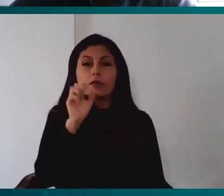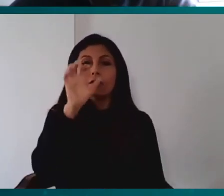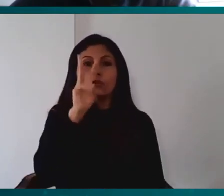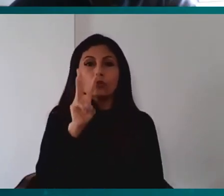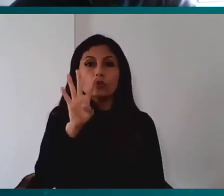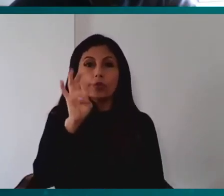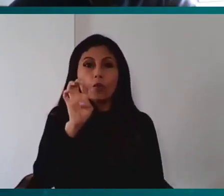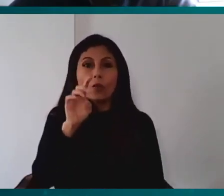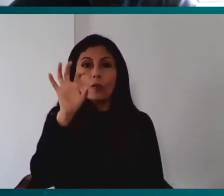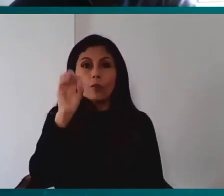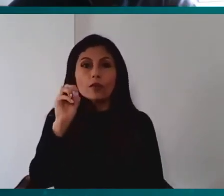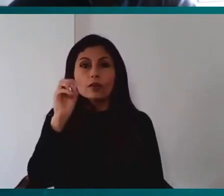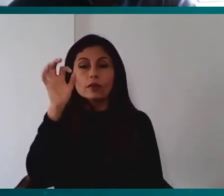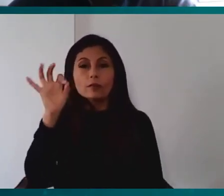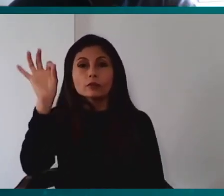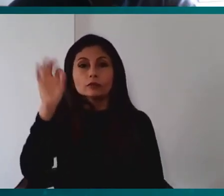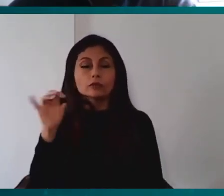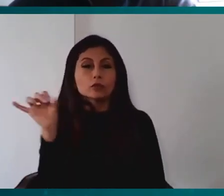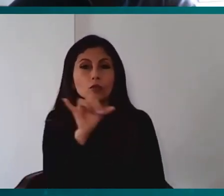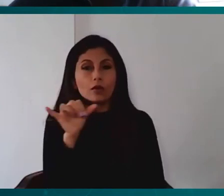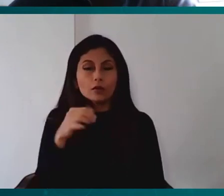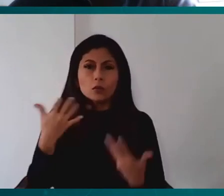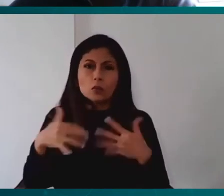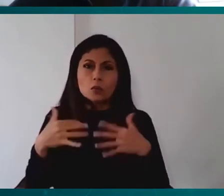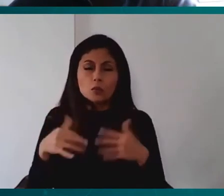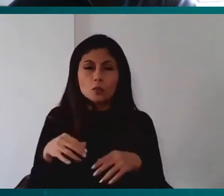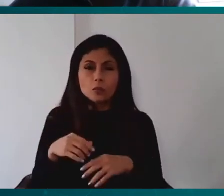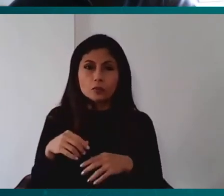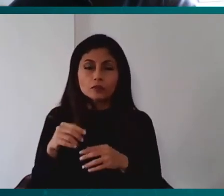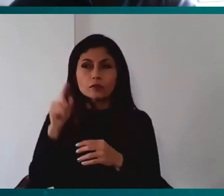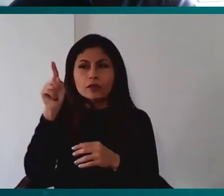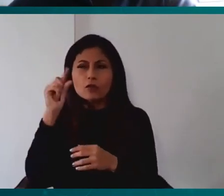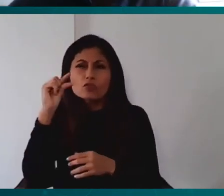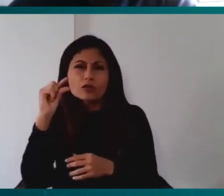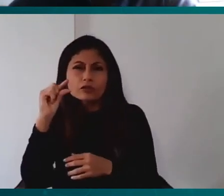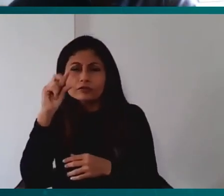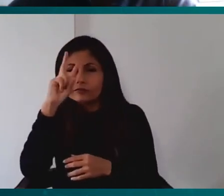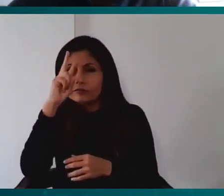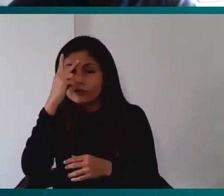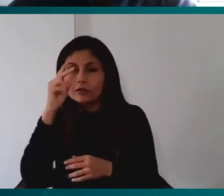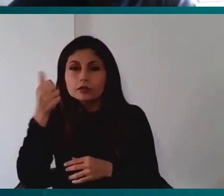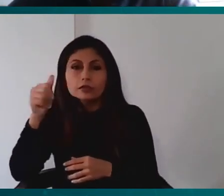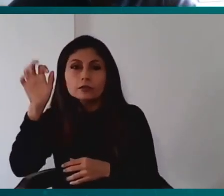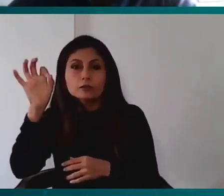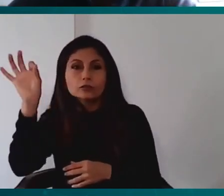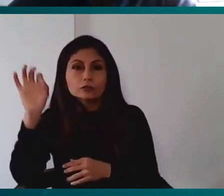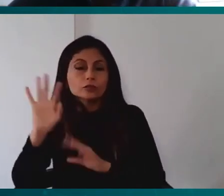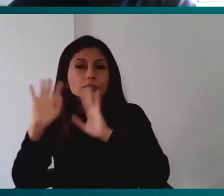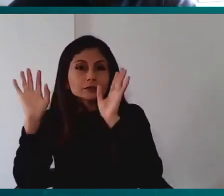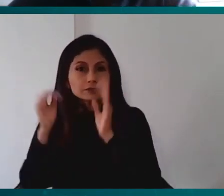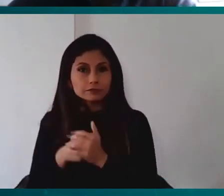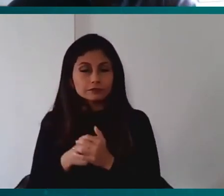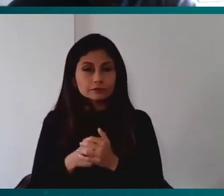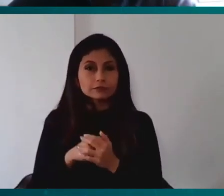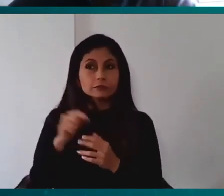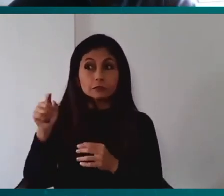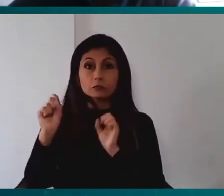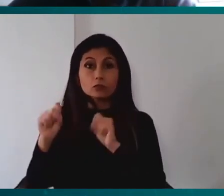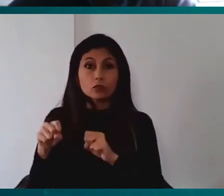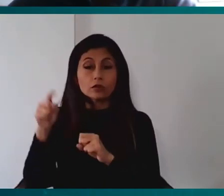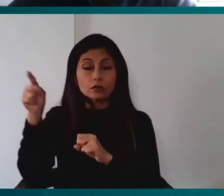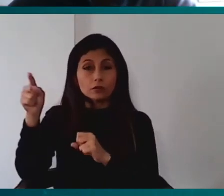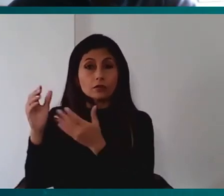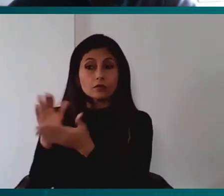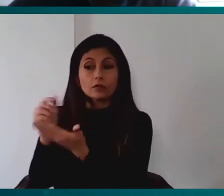comprobado, que vemos que tiene una baja desviación, puede llegar a interpretar o predecir cómo